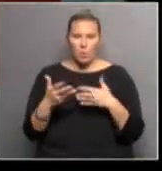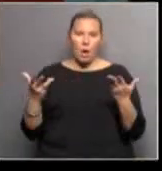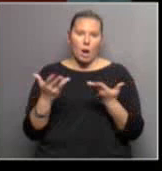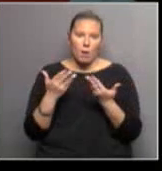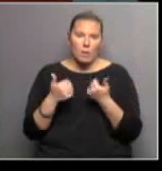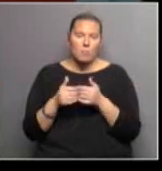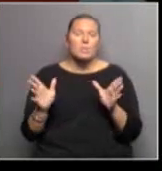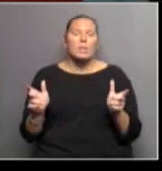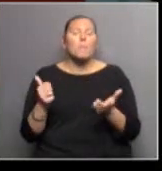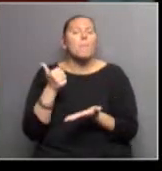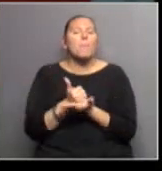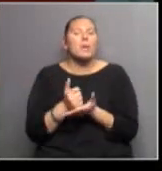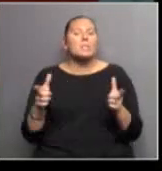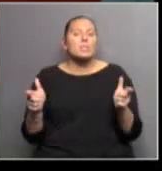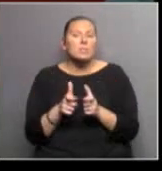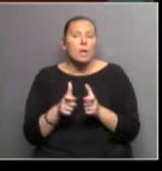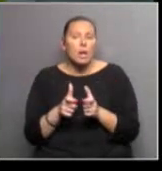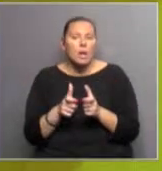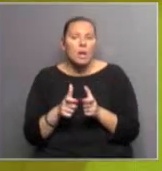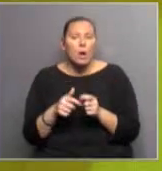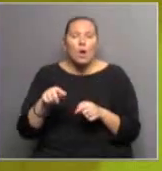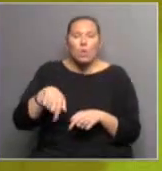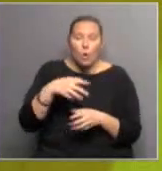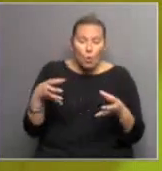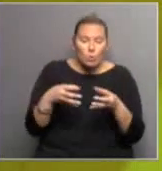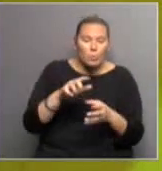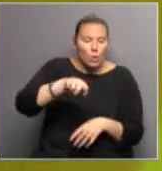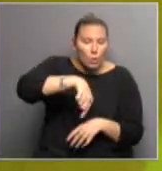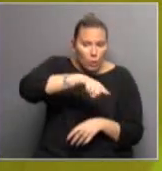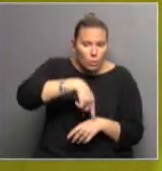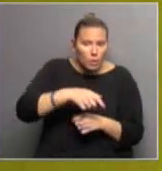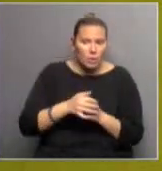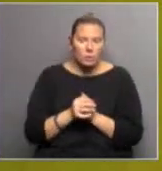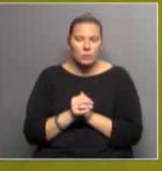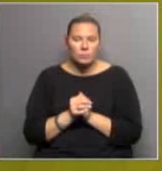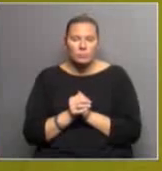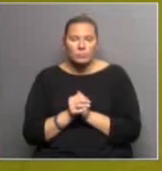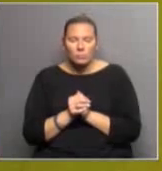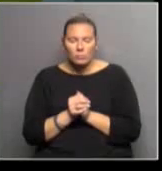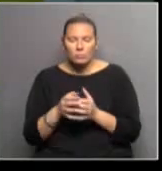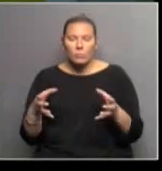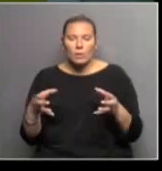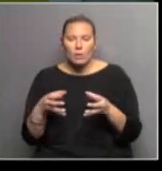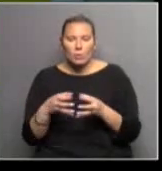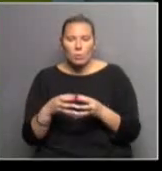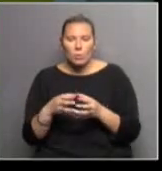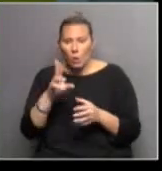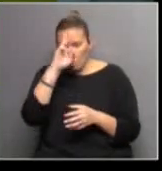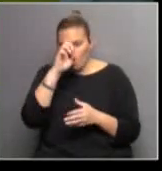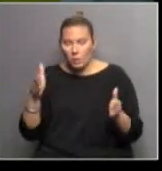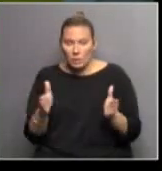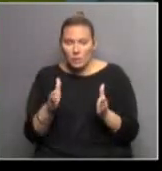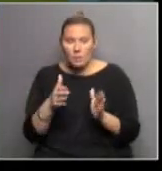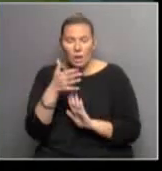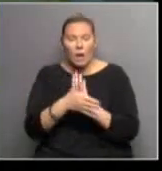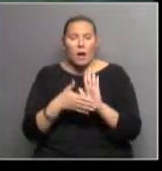empiecen presencial, dónde funcionan los grupos? Bueno, estos grupos funcionan en la Policlínica Barrio Sur, es un